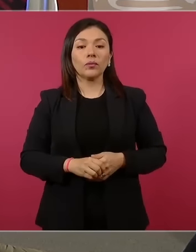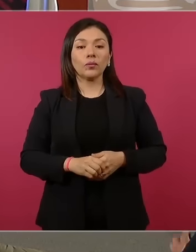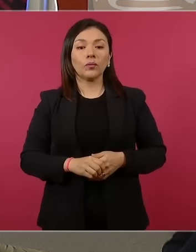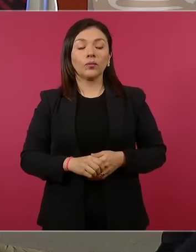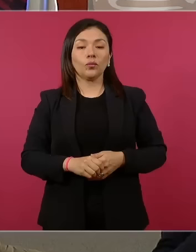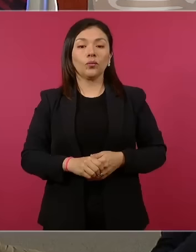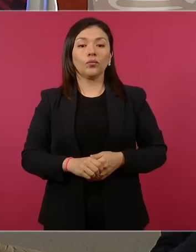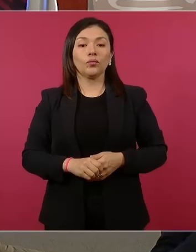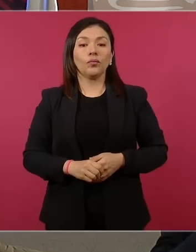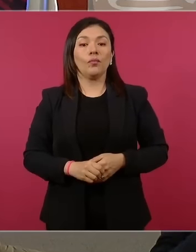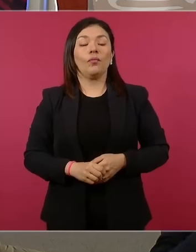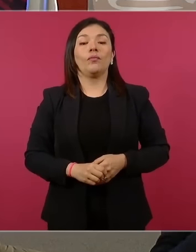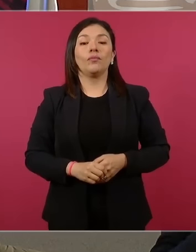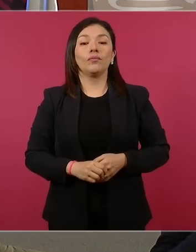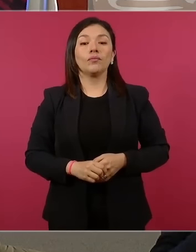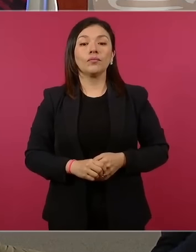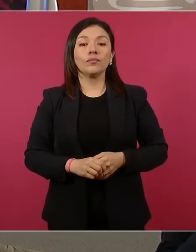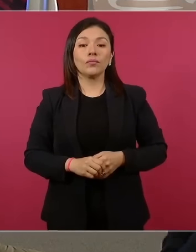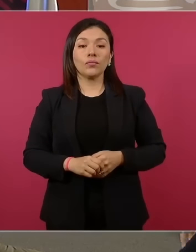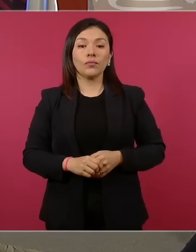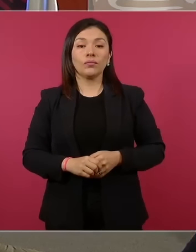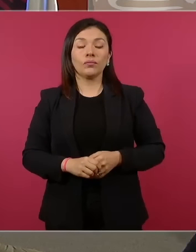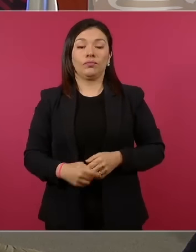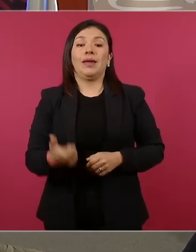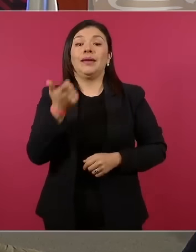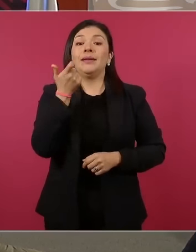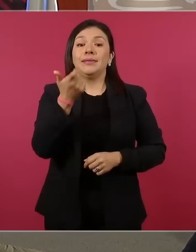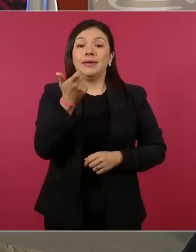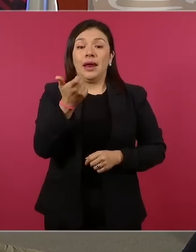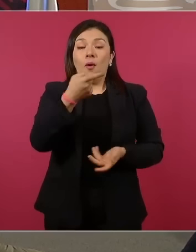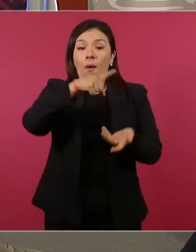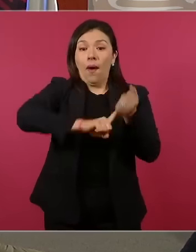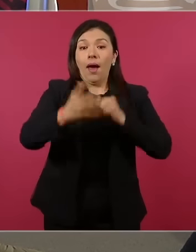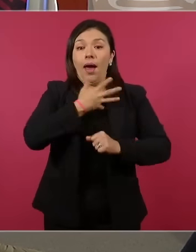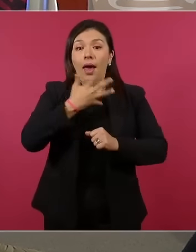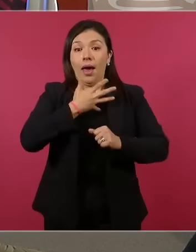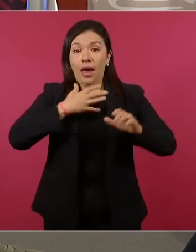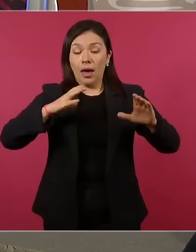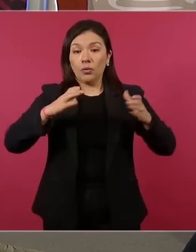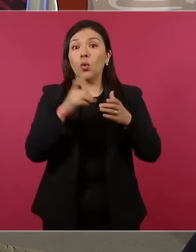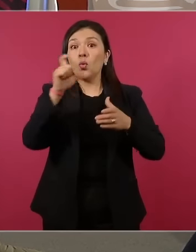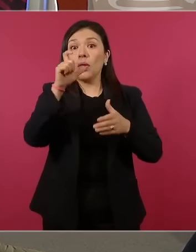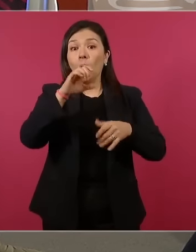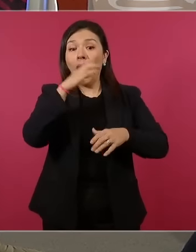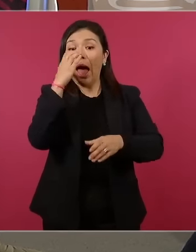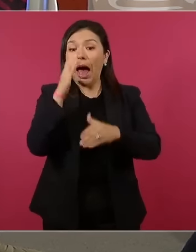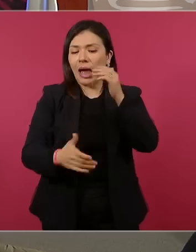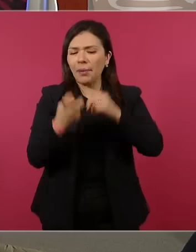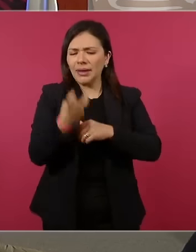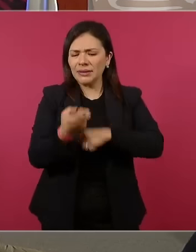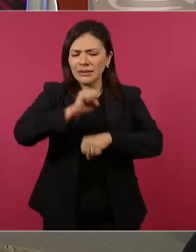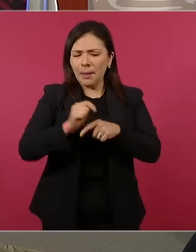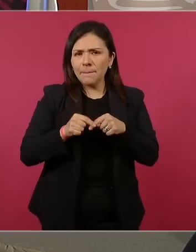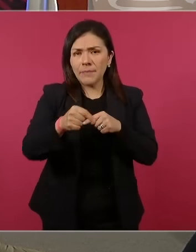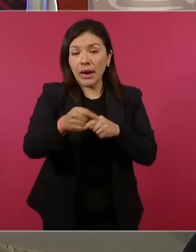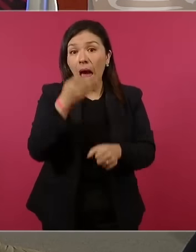Este es el monto con el que el fideicomiso tendrá a fines de esta semana. Al día de hoy ya